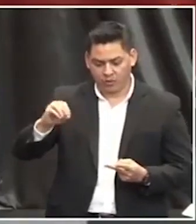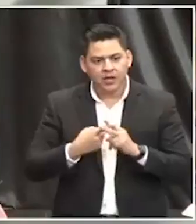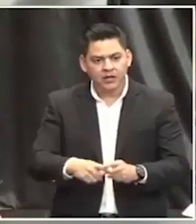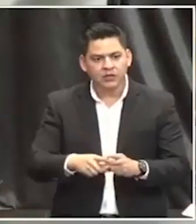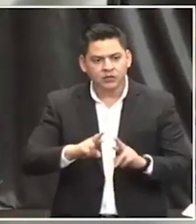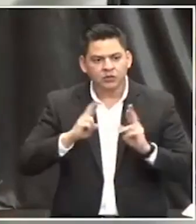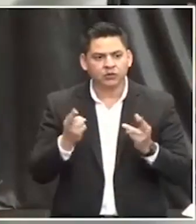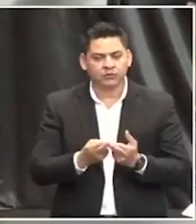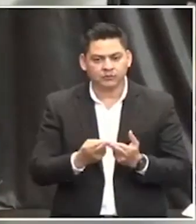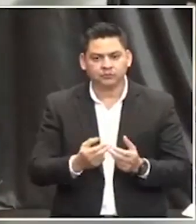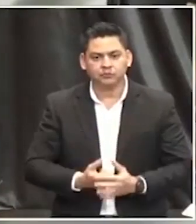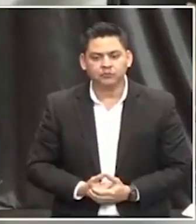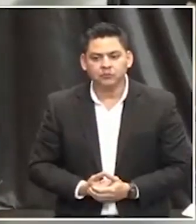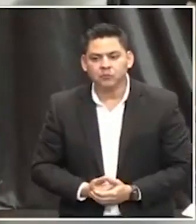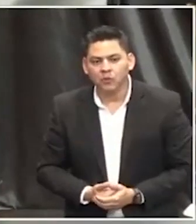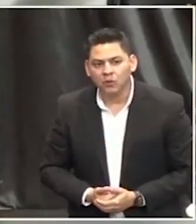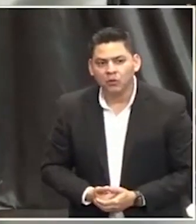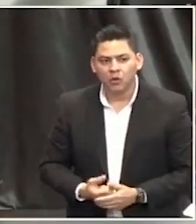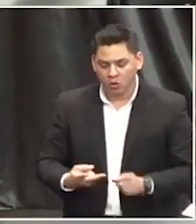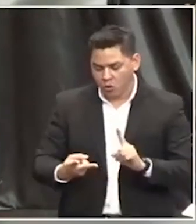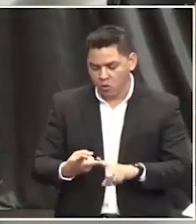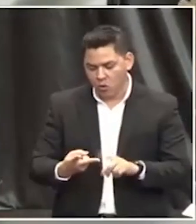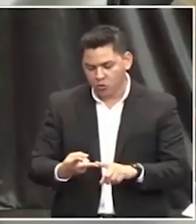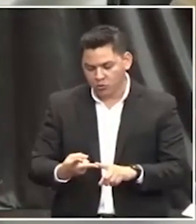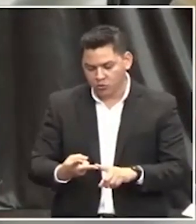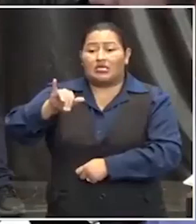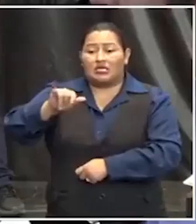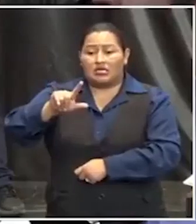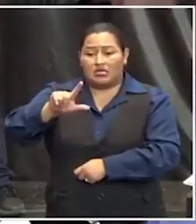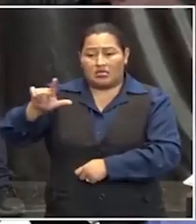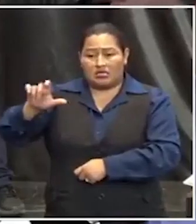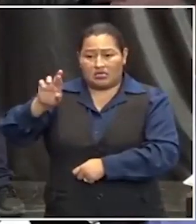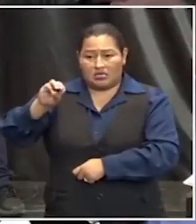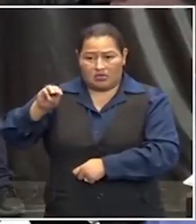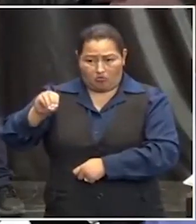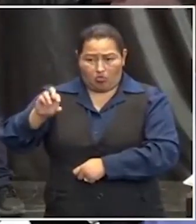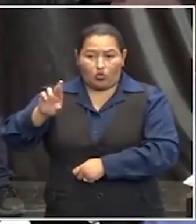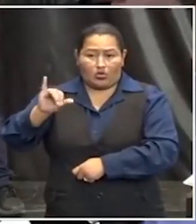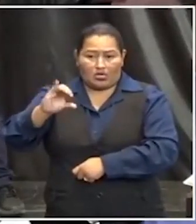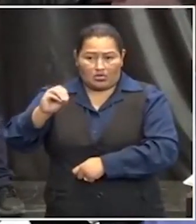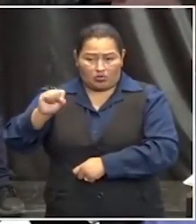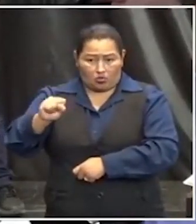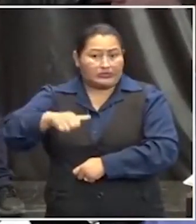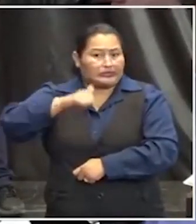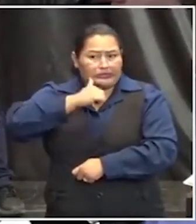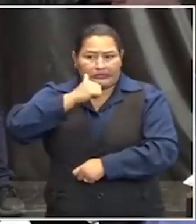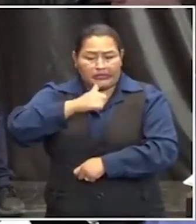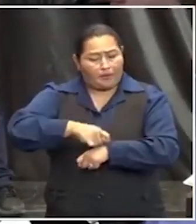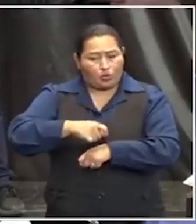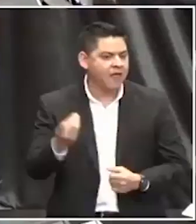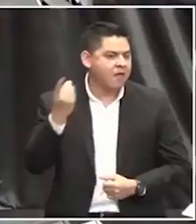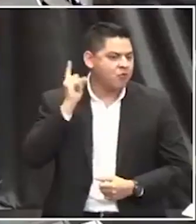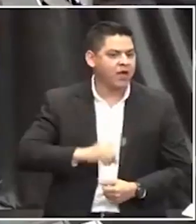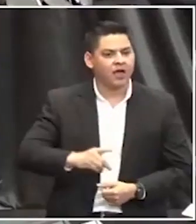y los 72 ayuntamientos a fin de que realicen acciones encaminadas a la difusión protección y acceso a la salud